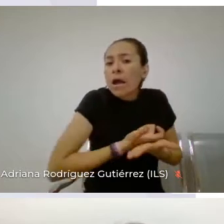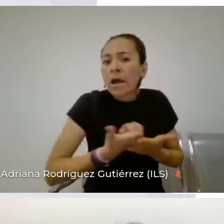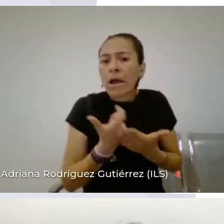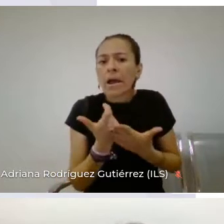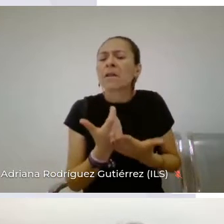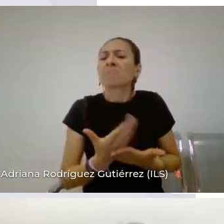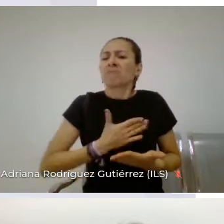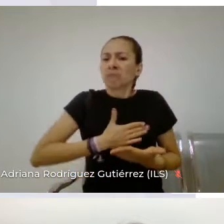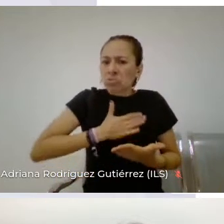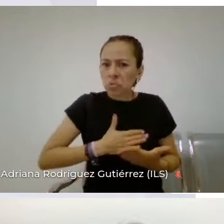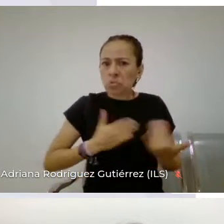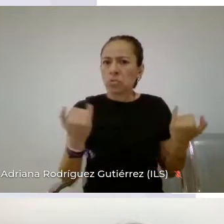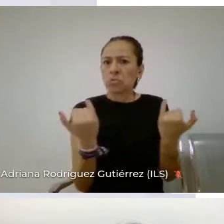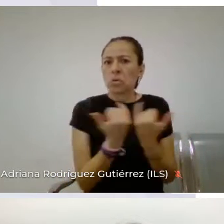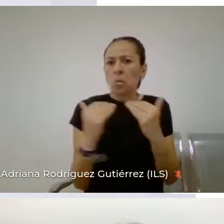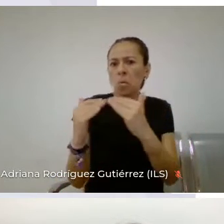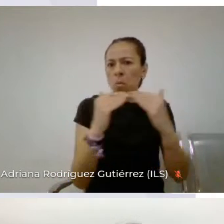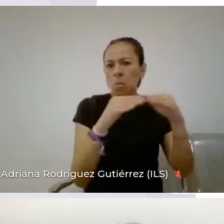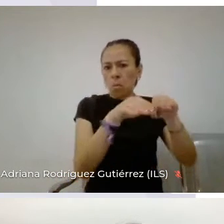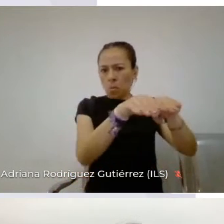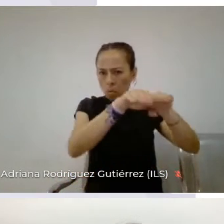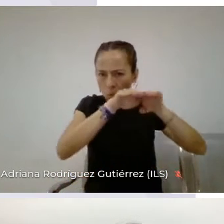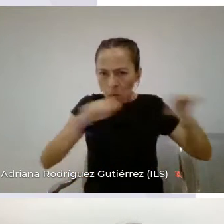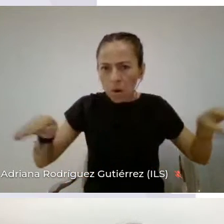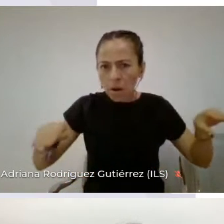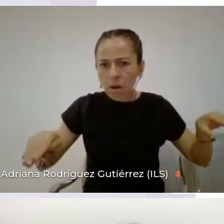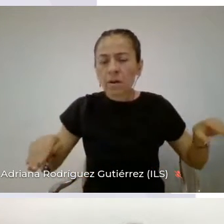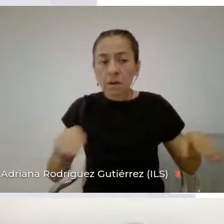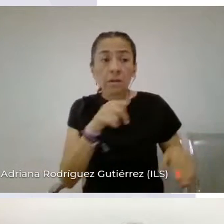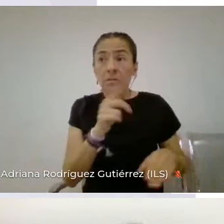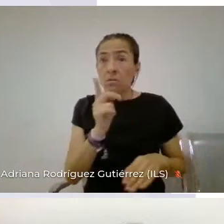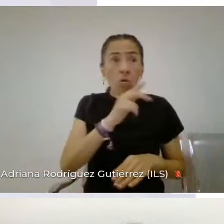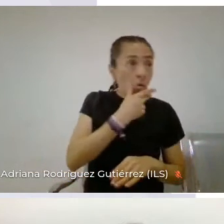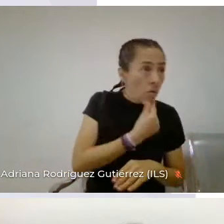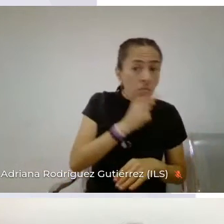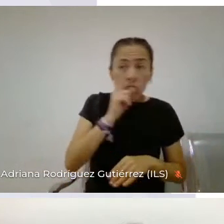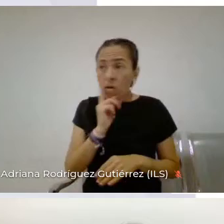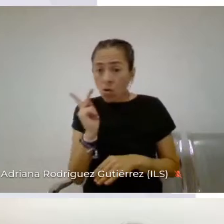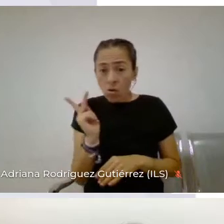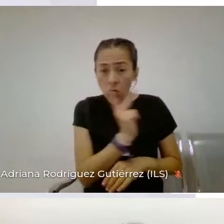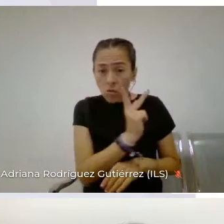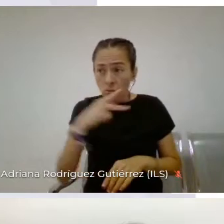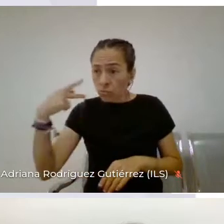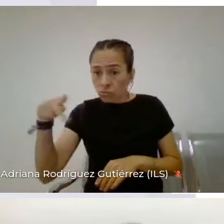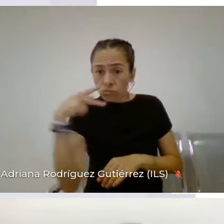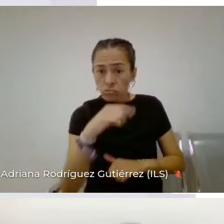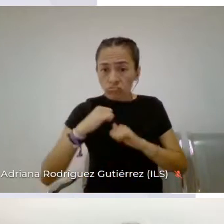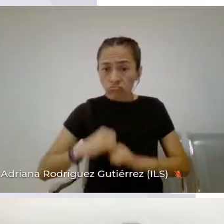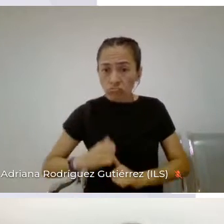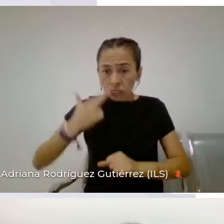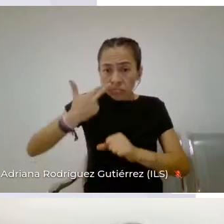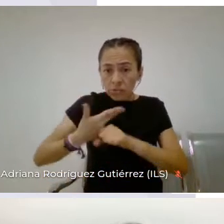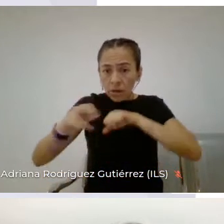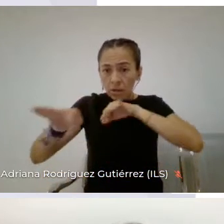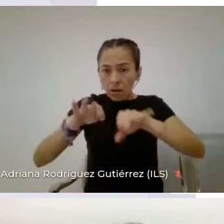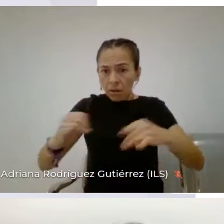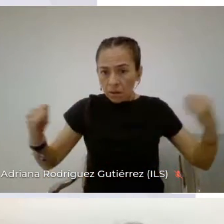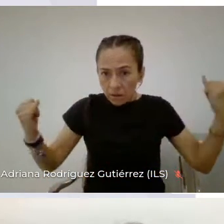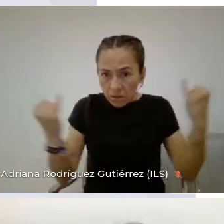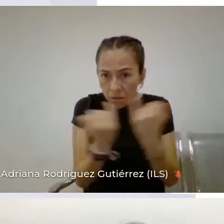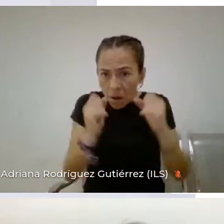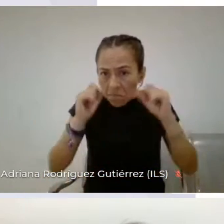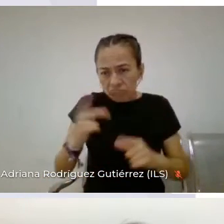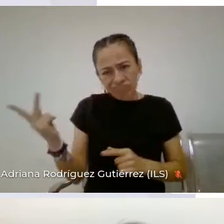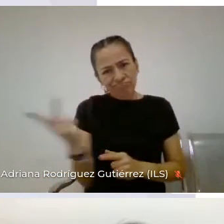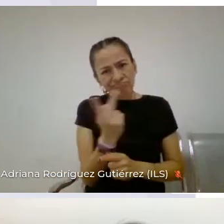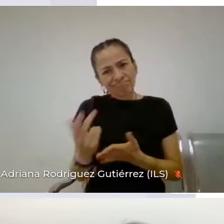importa si son las mismas funciones, tienes que ganar lo mismo hombres y mujeres, ¿no? Además de asegurar también su tranquilidad, su seguridad y